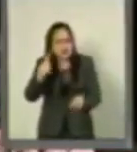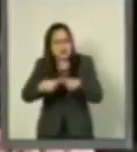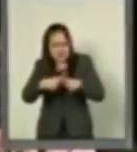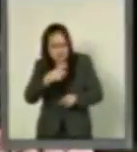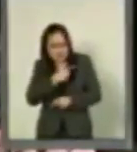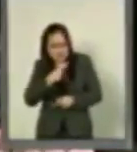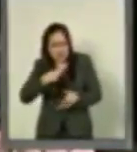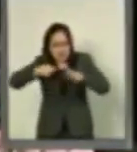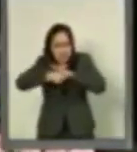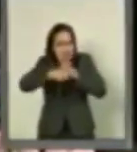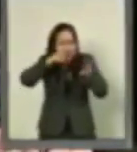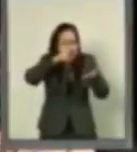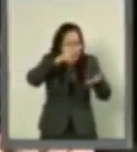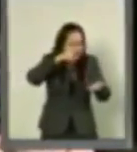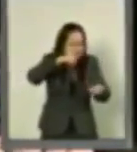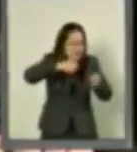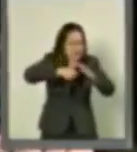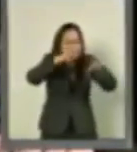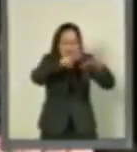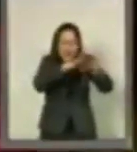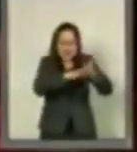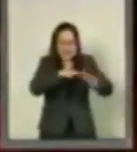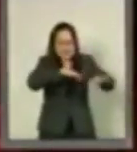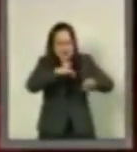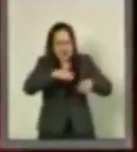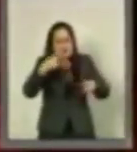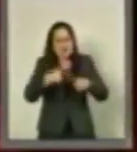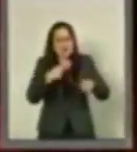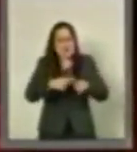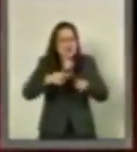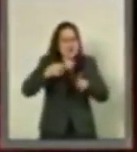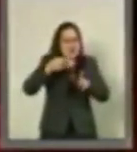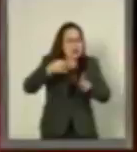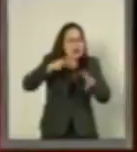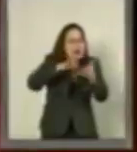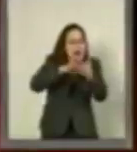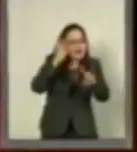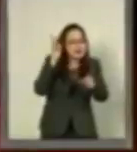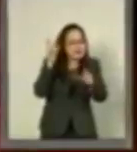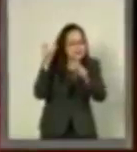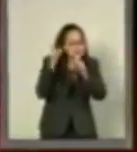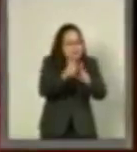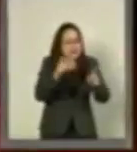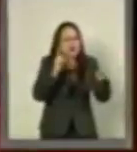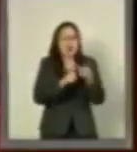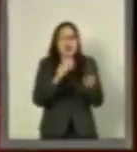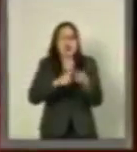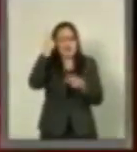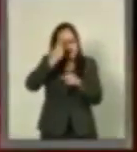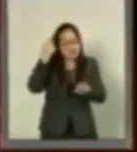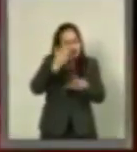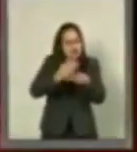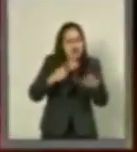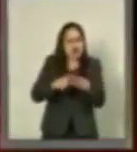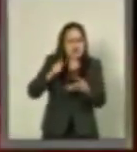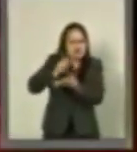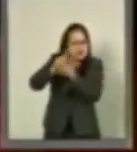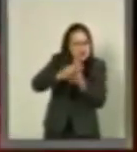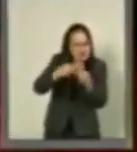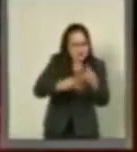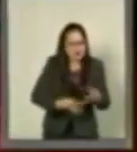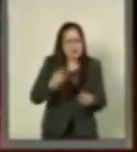desde celadores, gentes de la CEU hasta los directivos, es el orden federal. Ahora